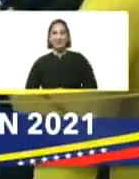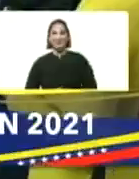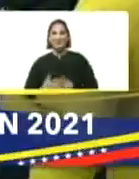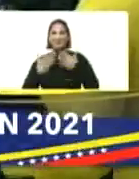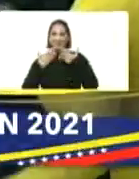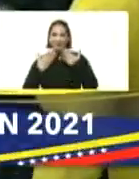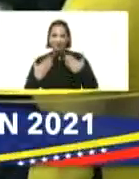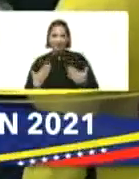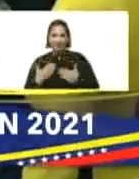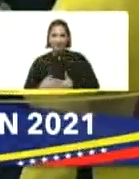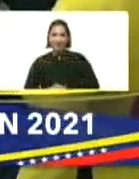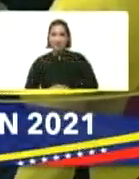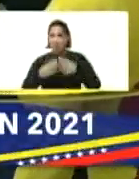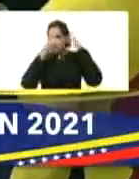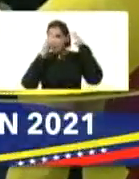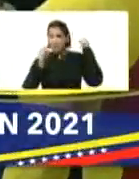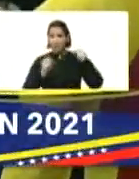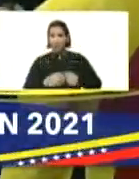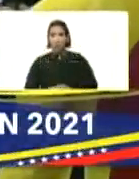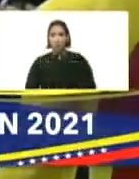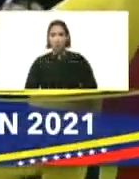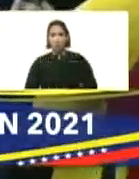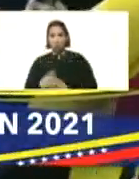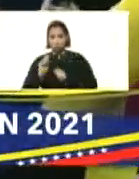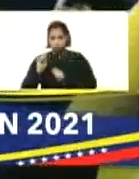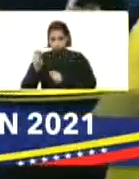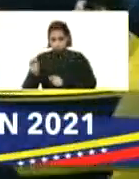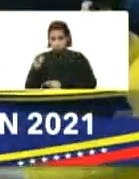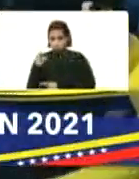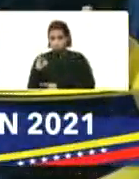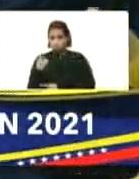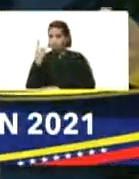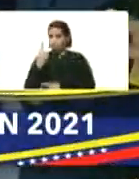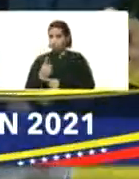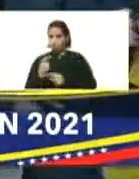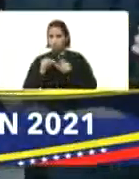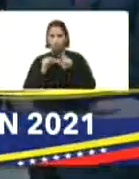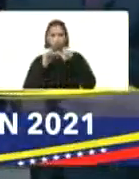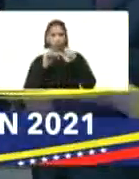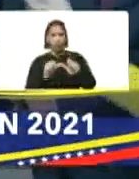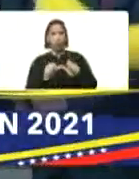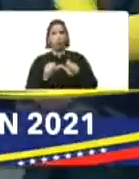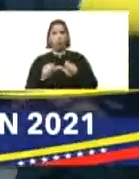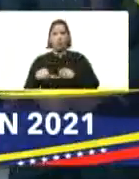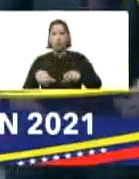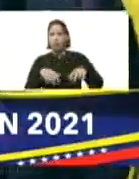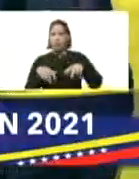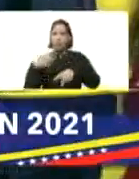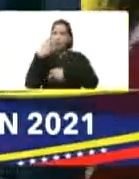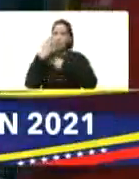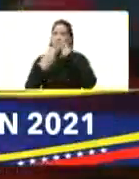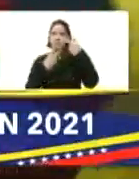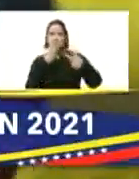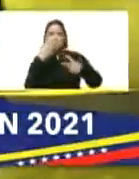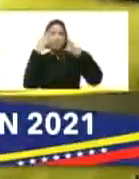Gracias, gracias, embajador. Escalona, encárgate. Bueno, seguimos aquí caminando del puesto de